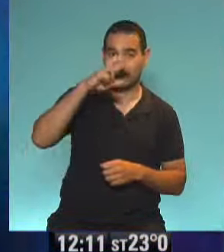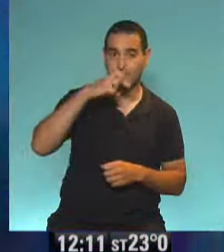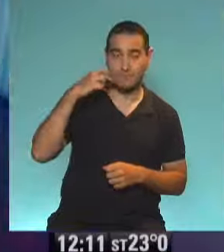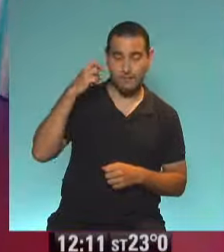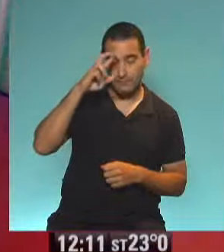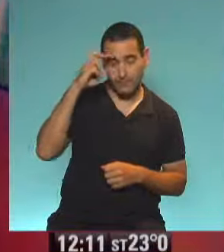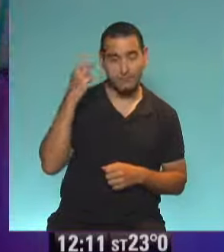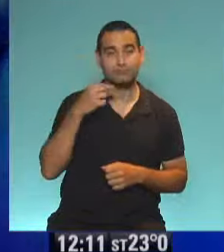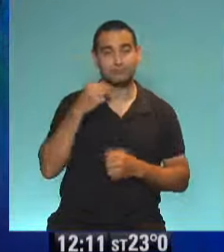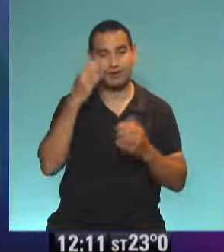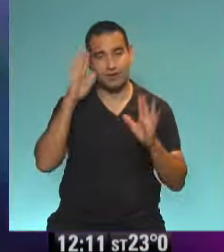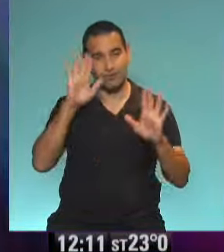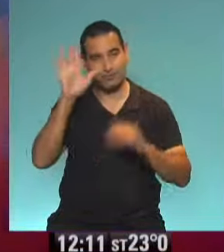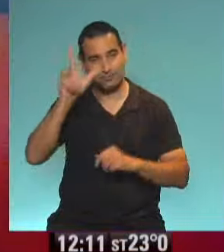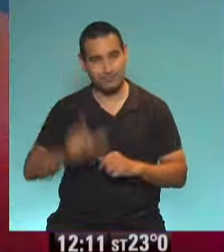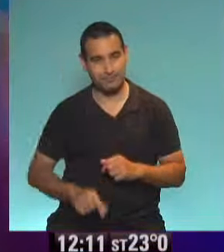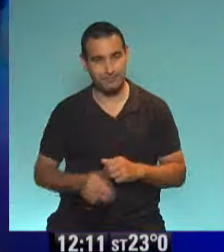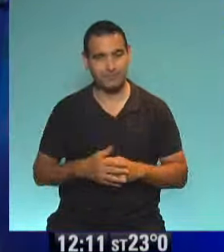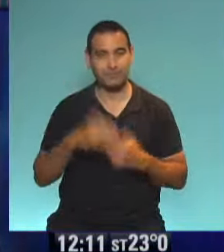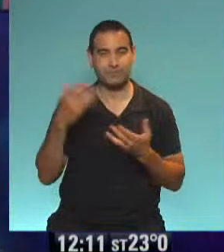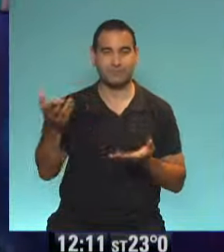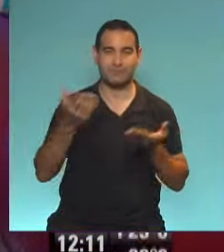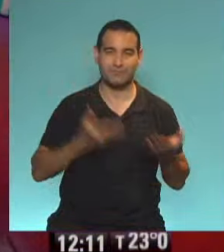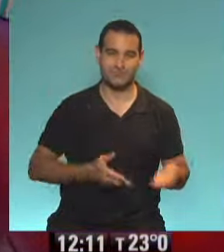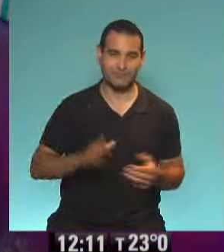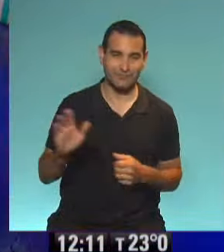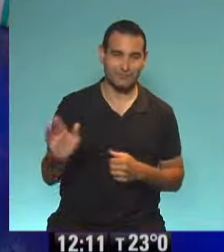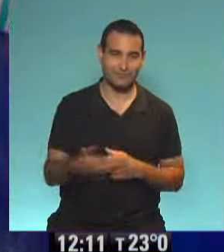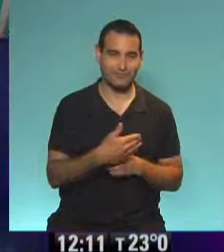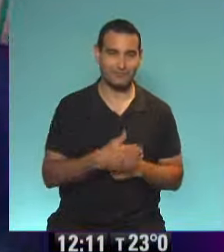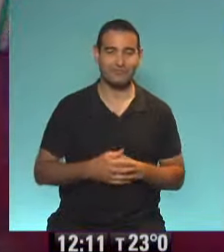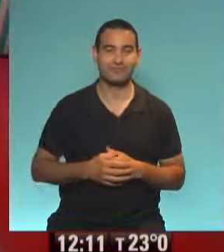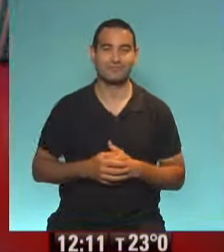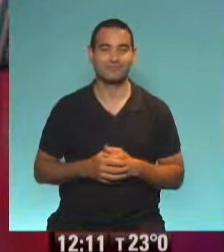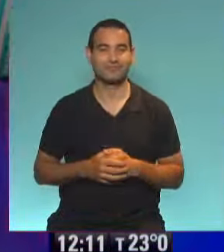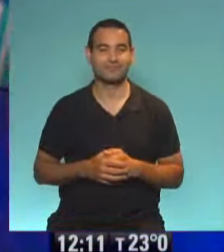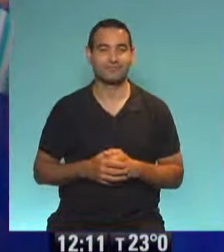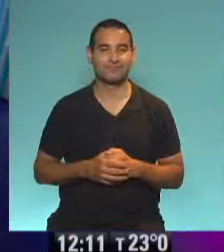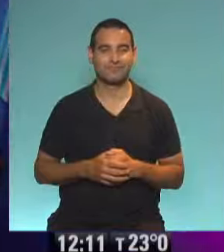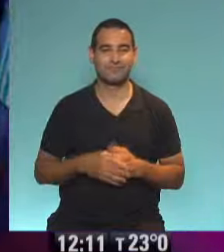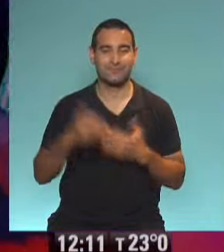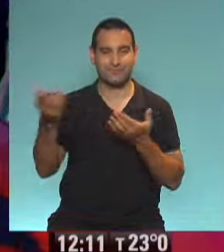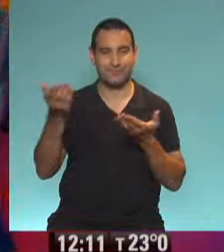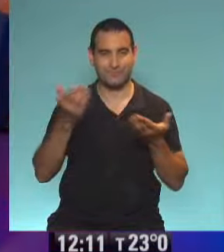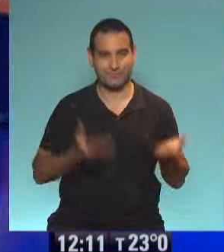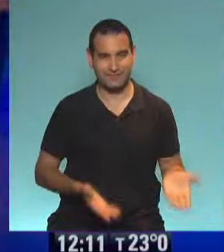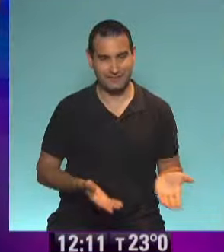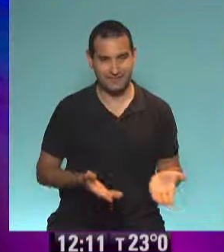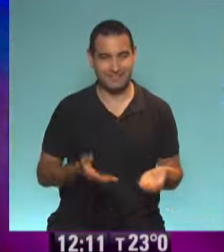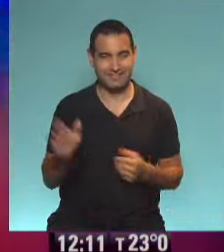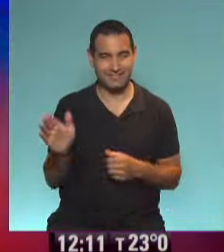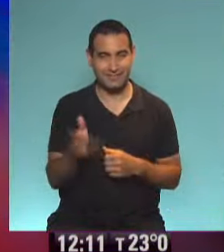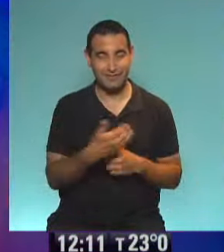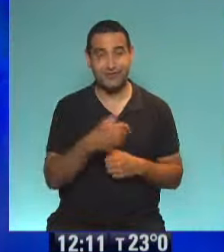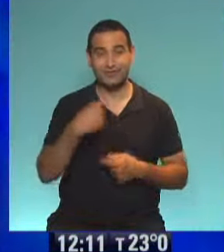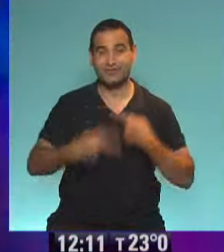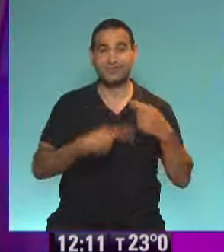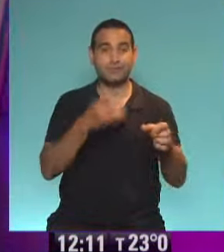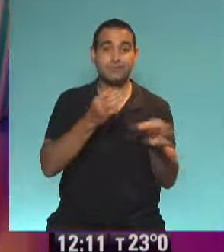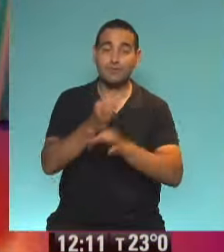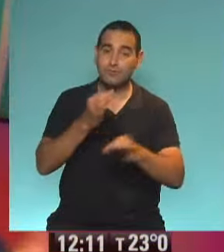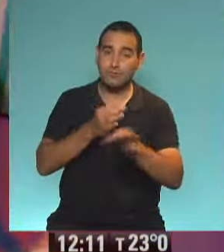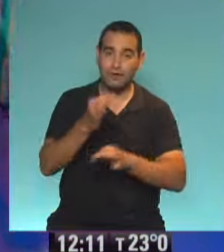saludamos a Argentina. ¡Bienvenidos, bienvenidas, todas y todos! ¡Bienvenidos y bienvenidas! A Seguimos